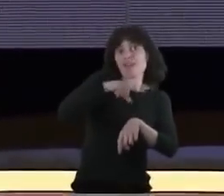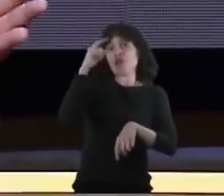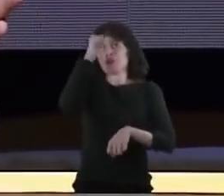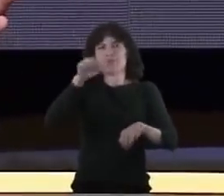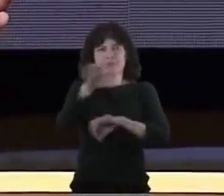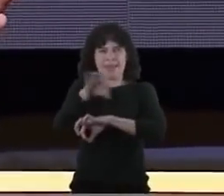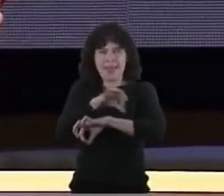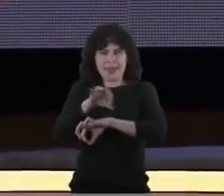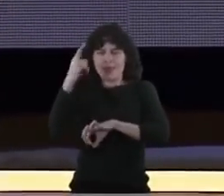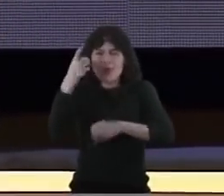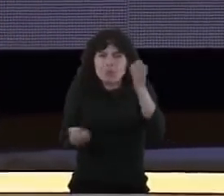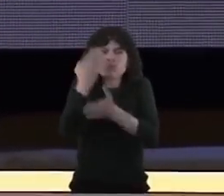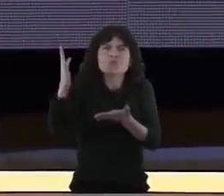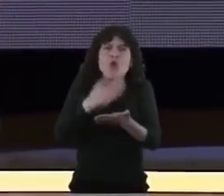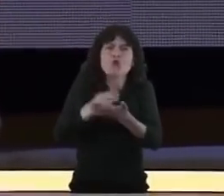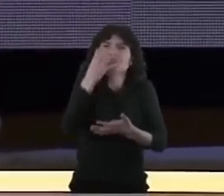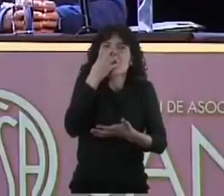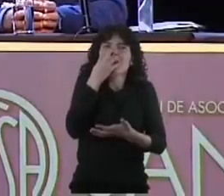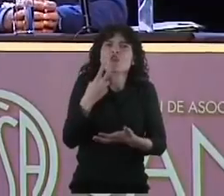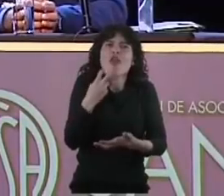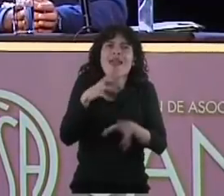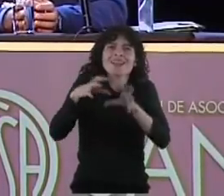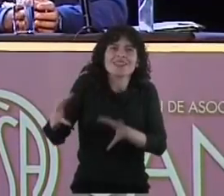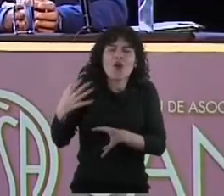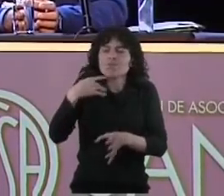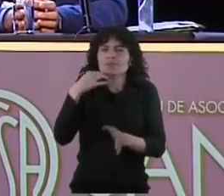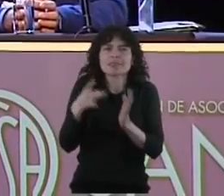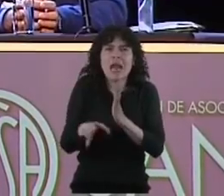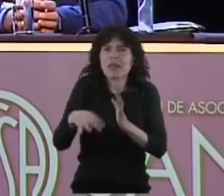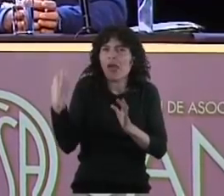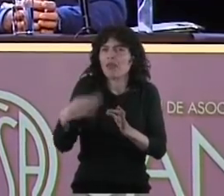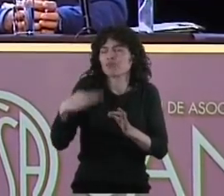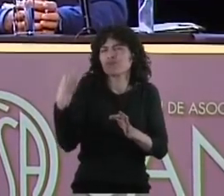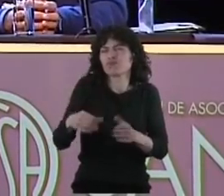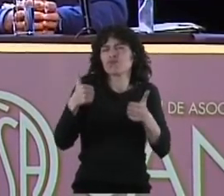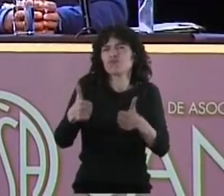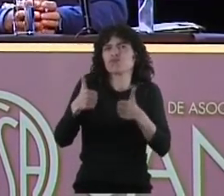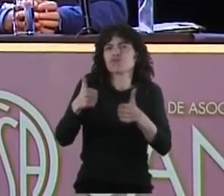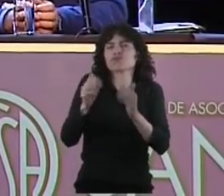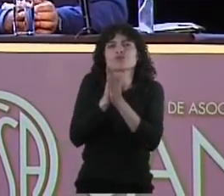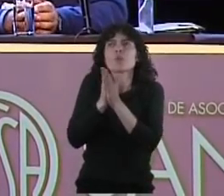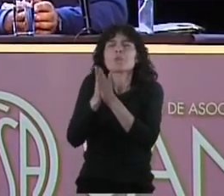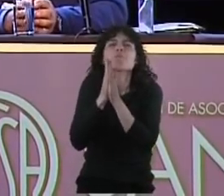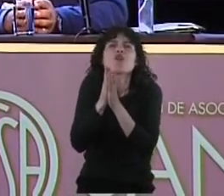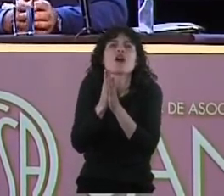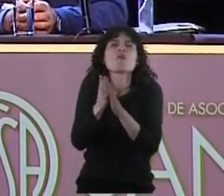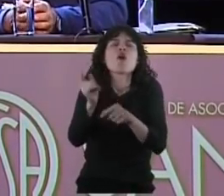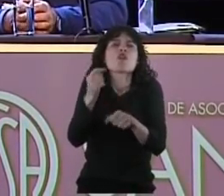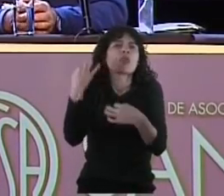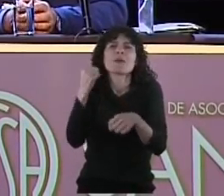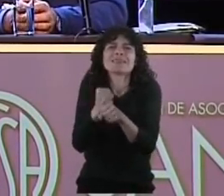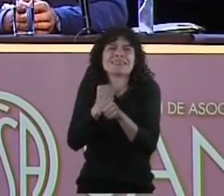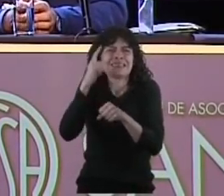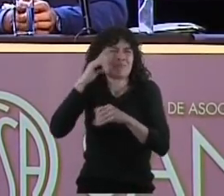automáticos de la más alta calidad. Y le dijimos, las necesitamos para Argentina. E hicieron trabajar en tres turnos